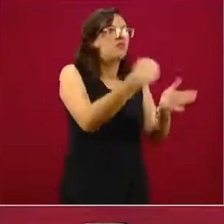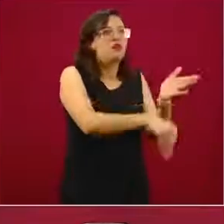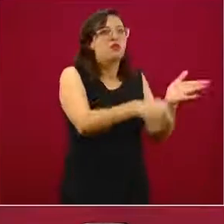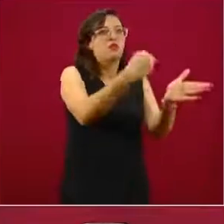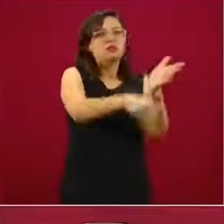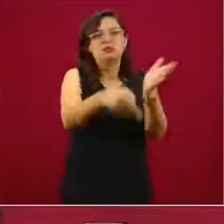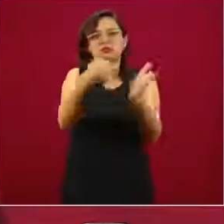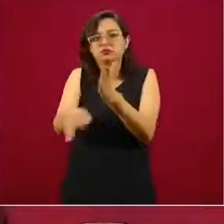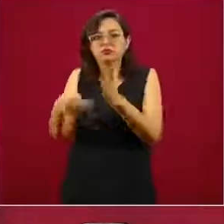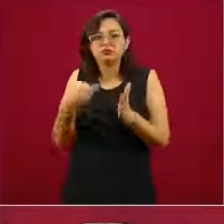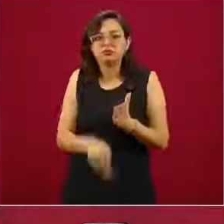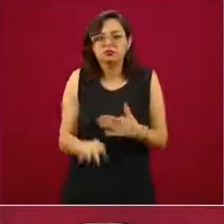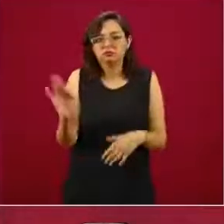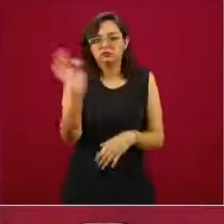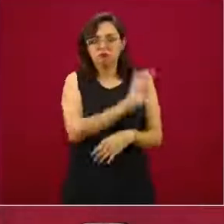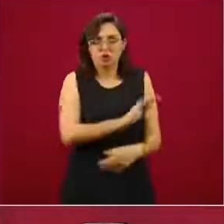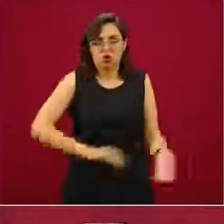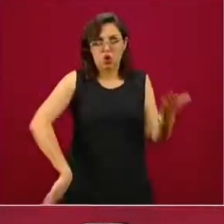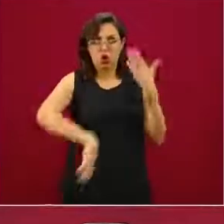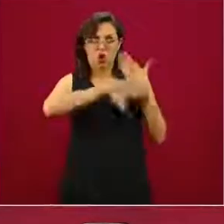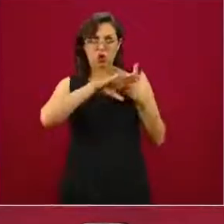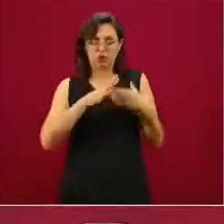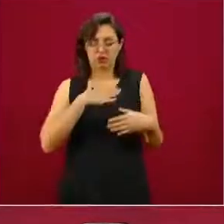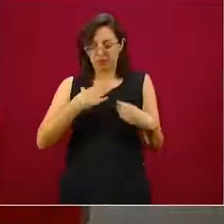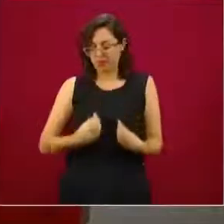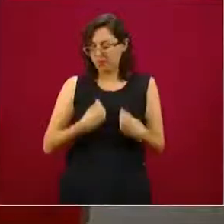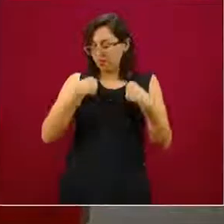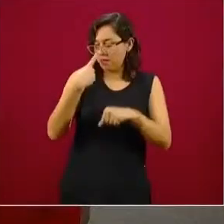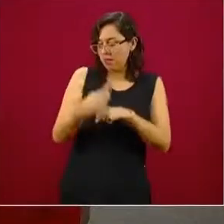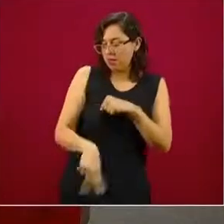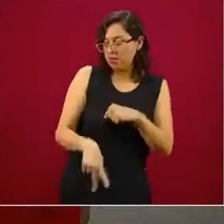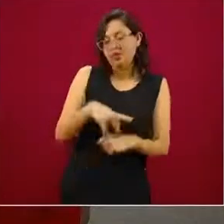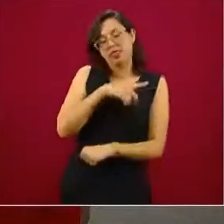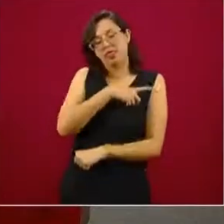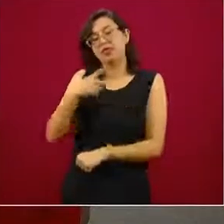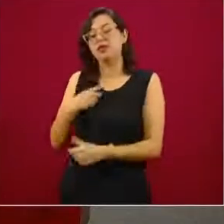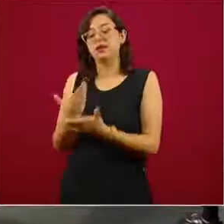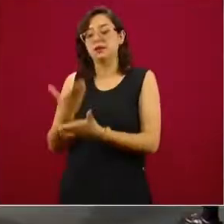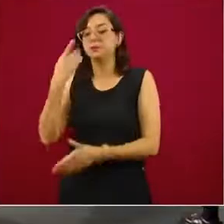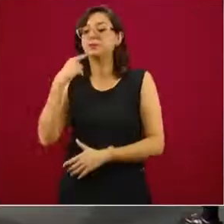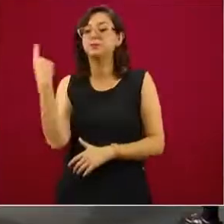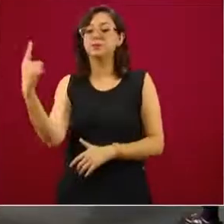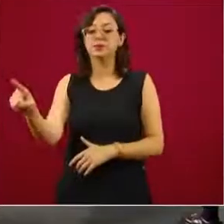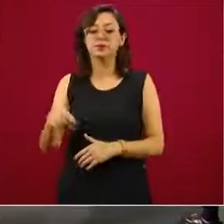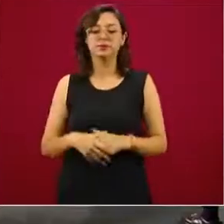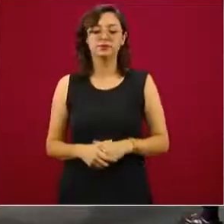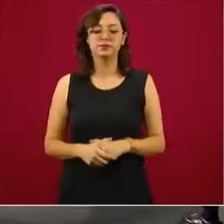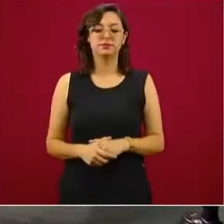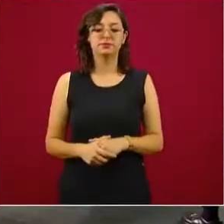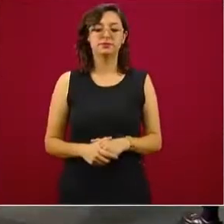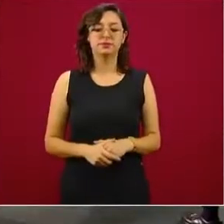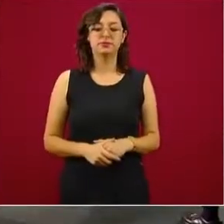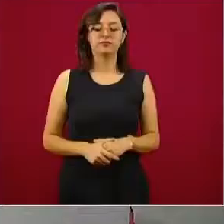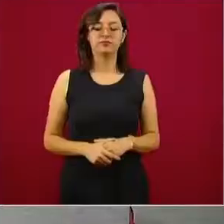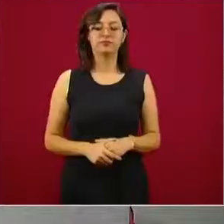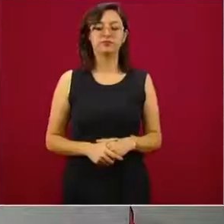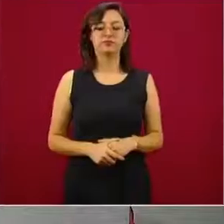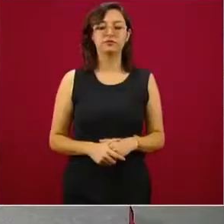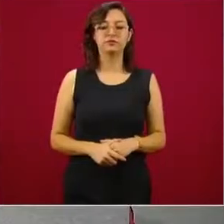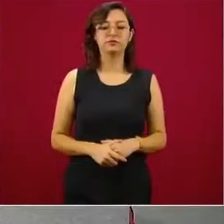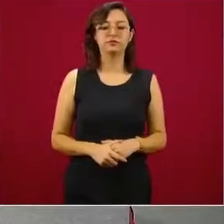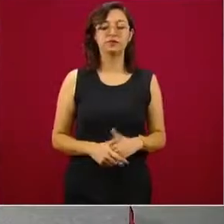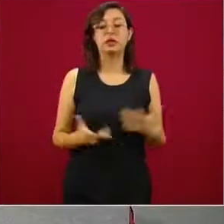algo ausente que puede ponerlos en riesgo, pues entonces denuncia. Gracias, maestro Robledo. Una